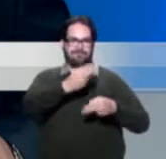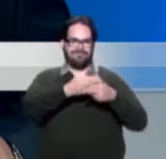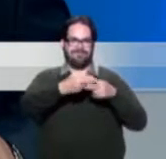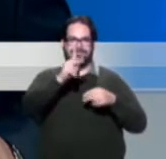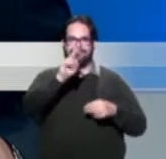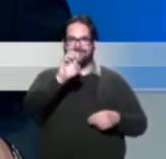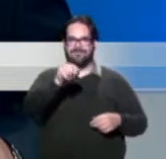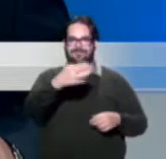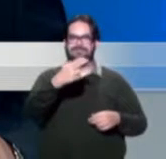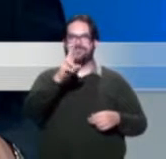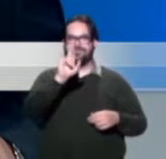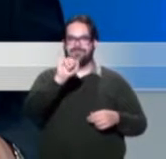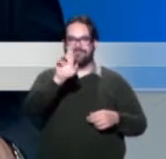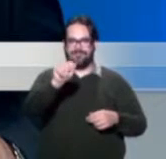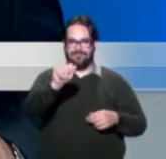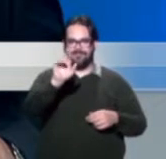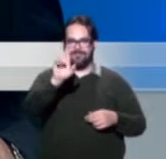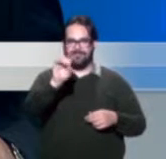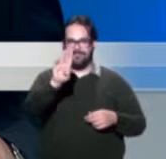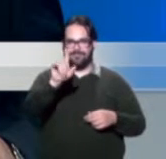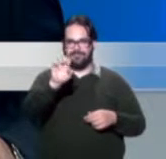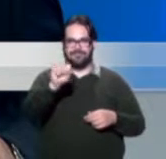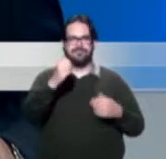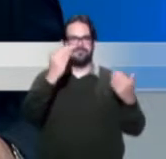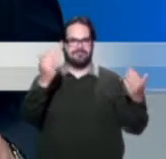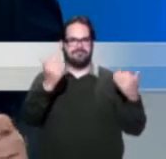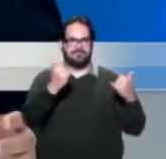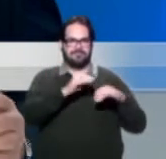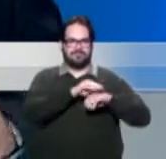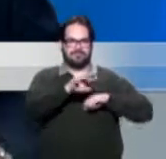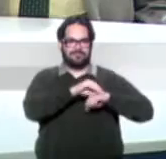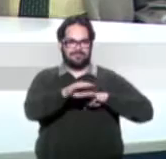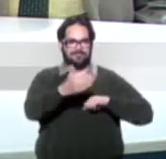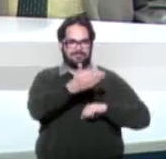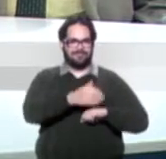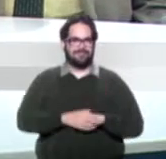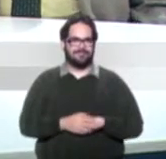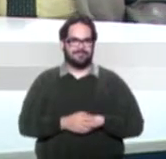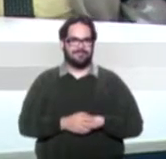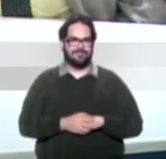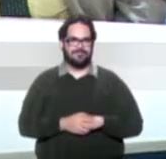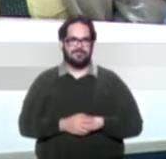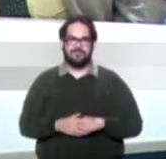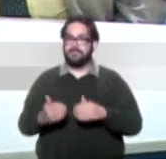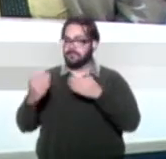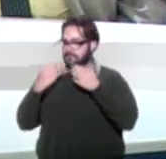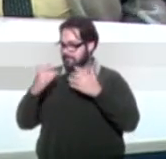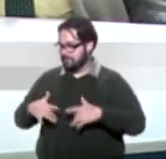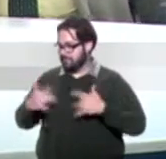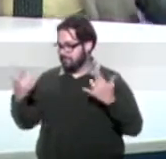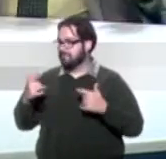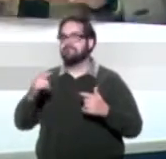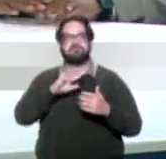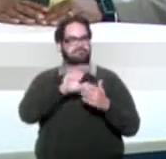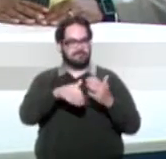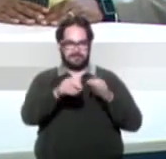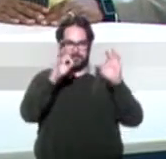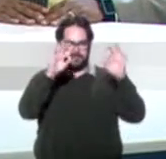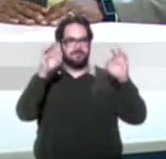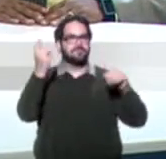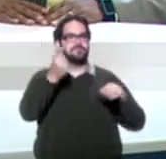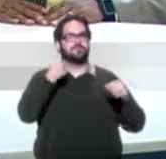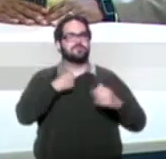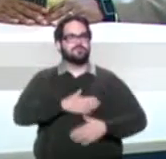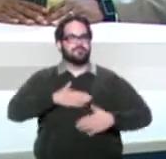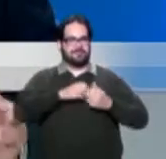Rivera Robles del Colegio de Contadores Públicos Autorizados de Puerto Rico, a quien siempre es muy grato saludar. ¿Cómo estás? Un placer siempre estar aquí, un placer siempre estar con los